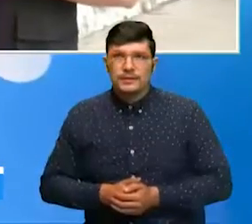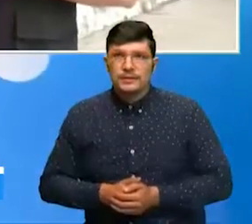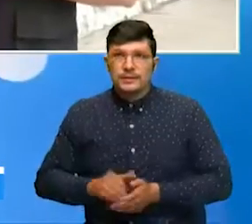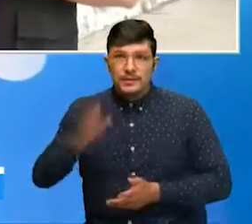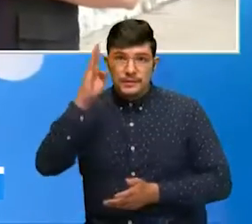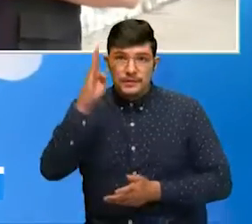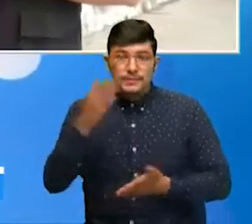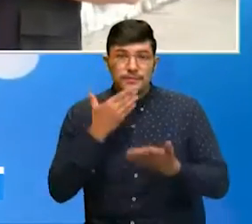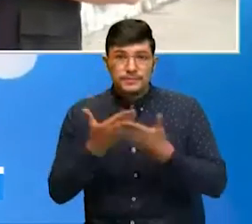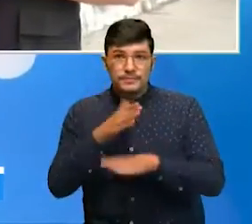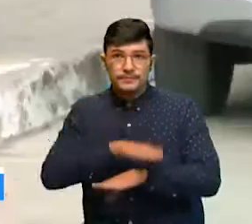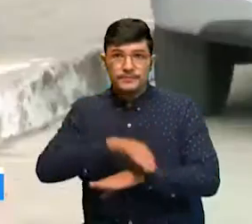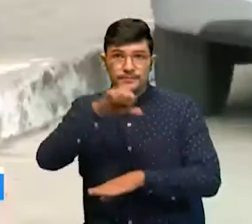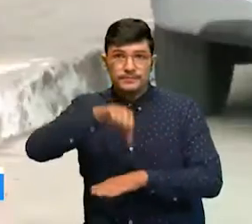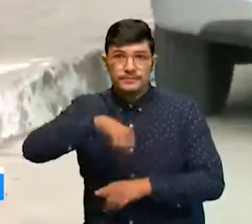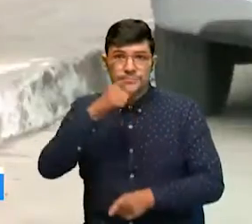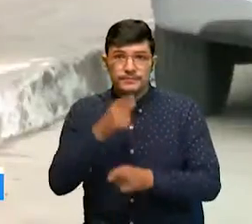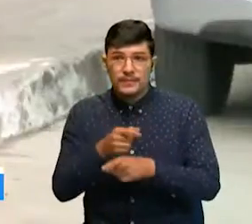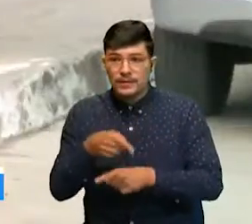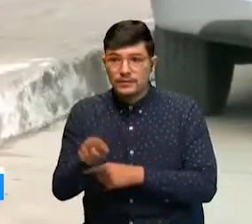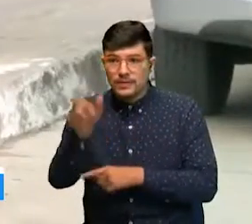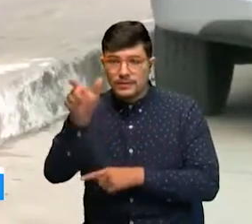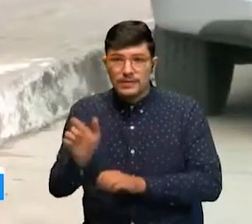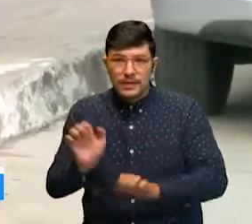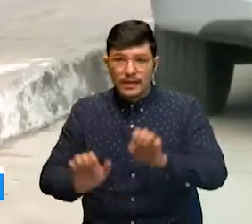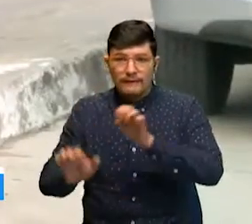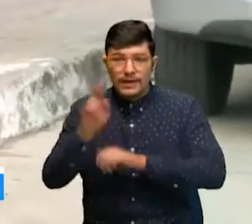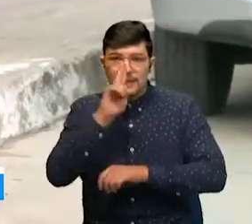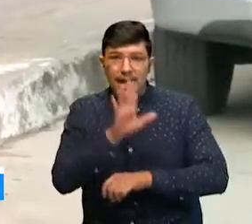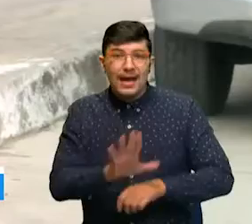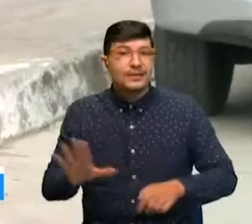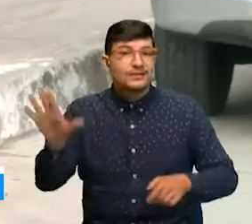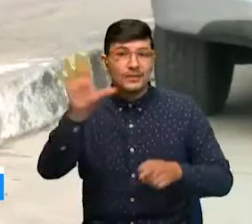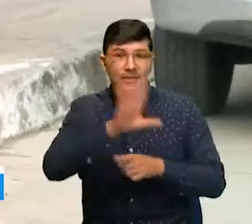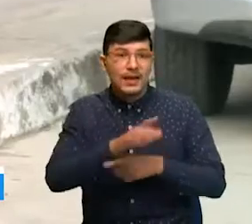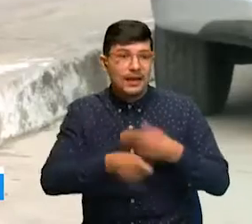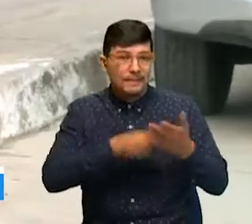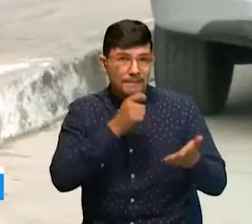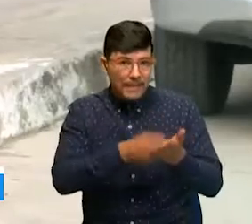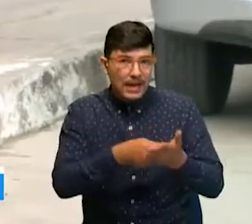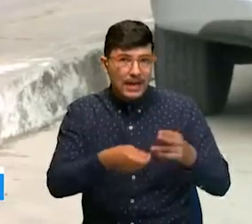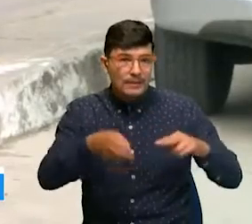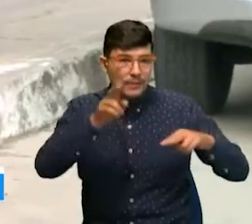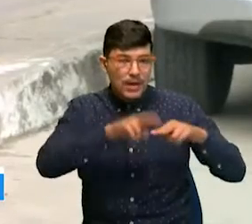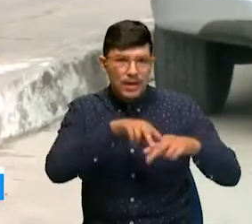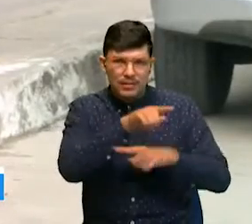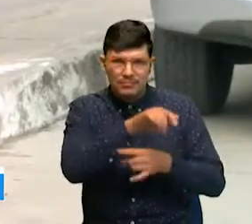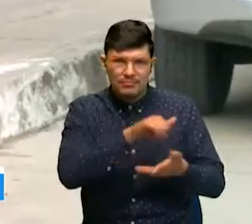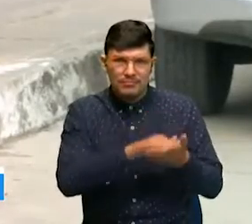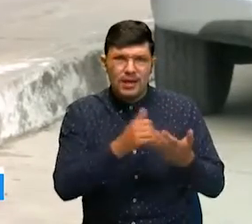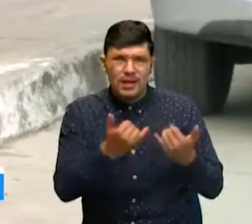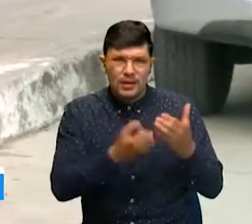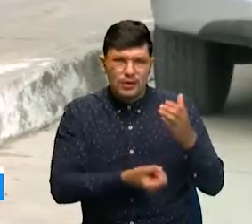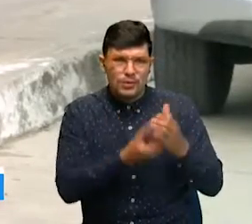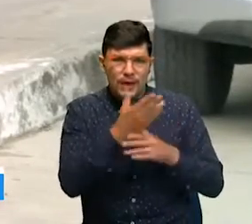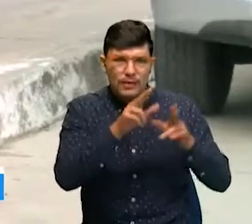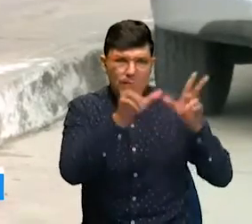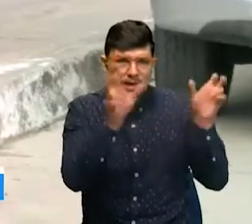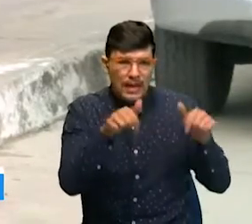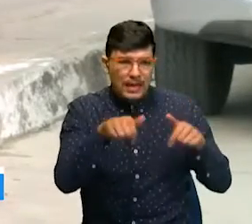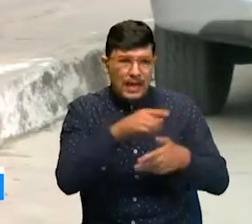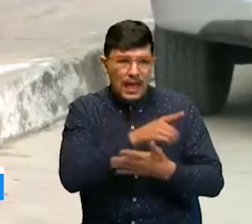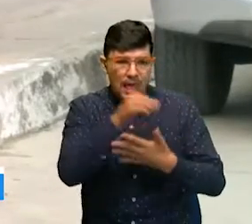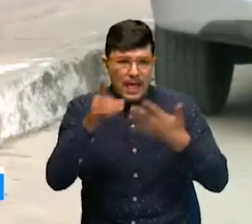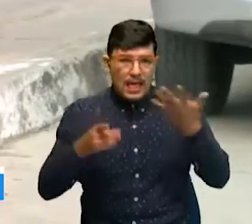hola qué tal muy buenas tardes el defensor nacional del contribuyente aduanero una figura de la dian está en cúcuta en esta